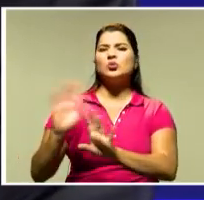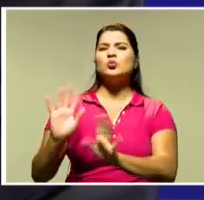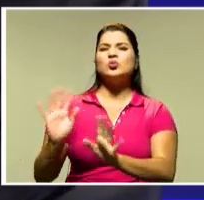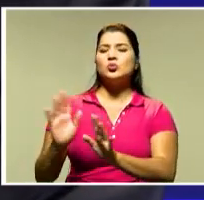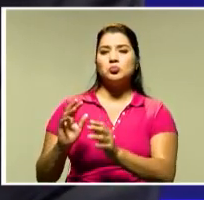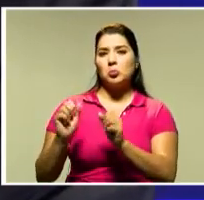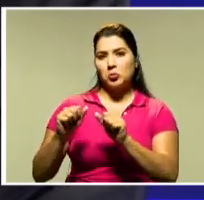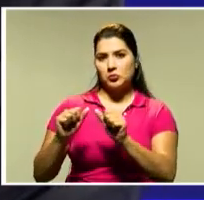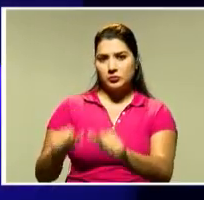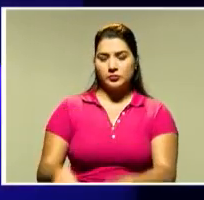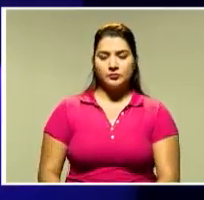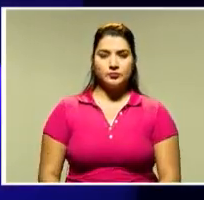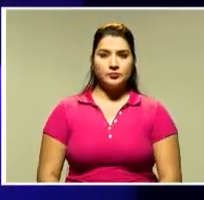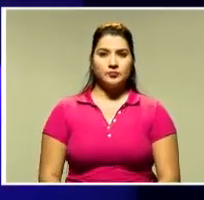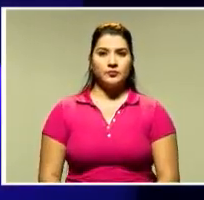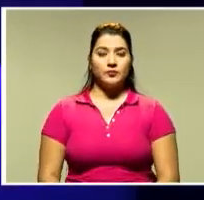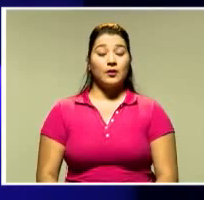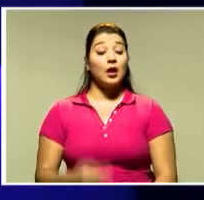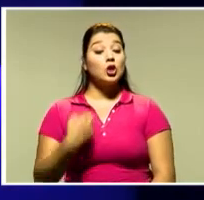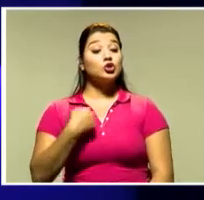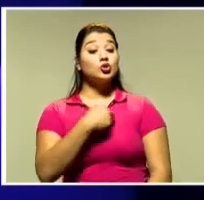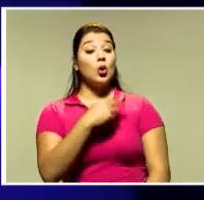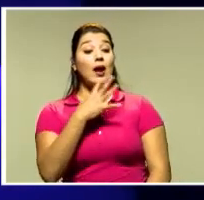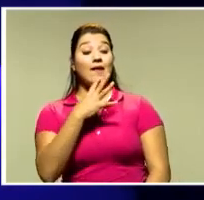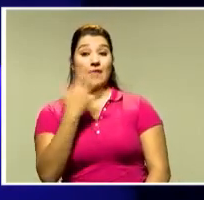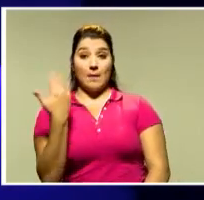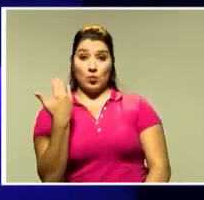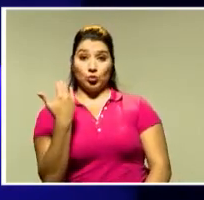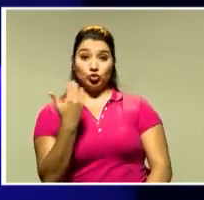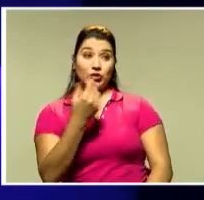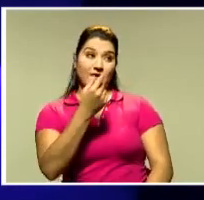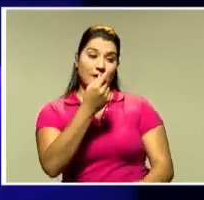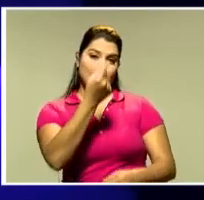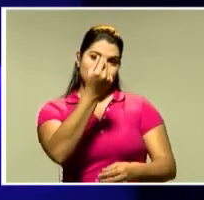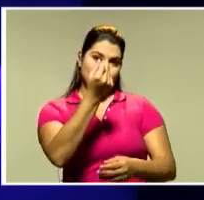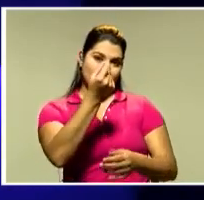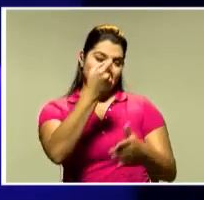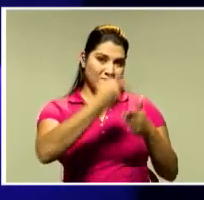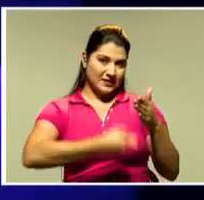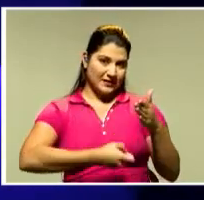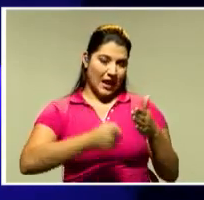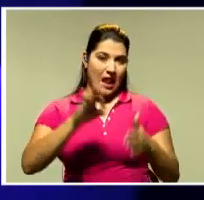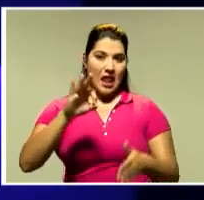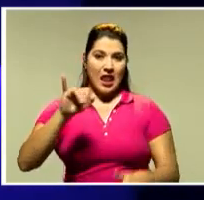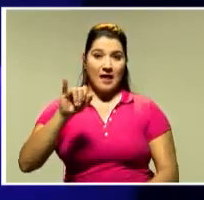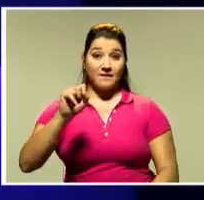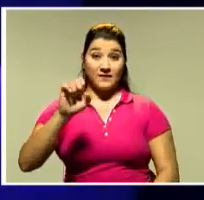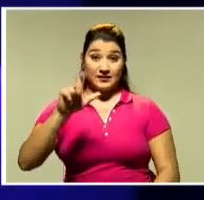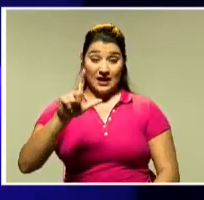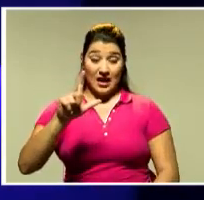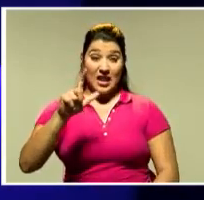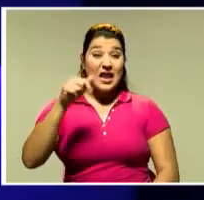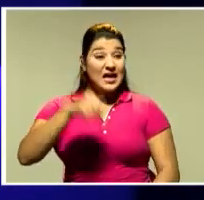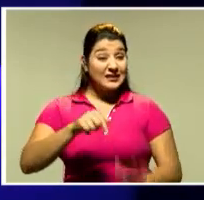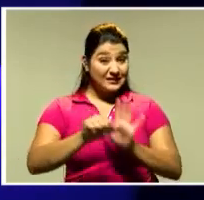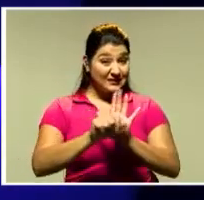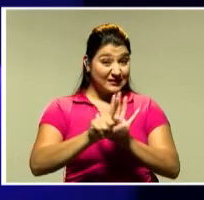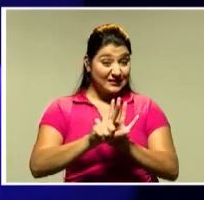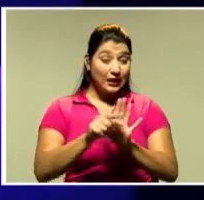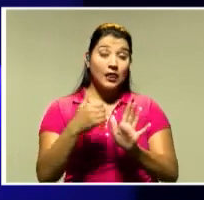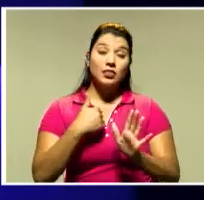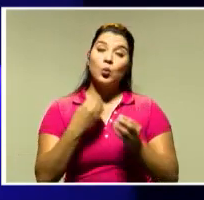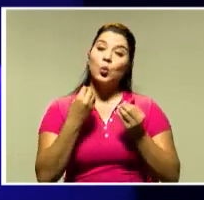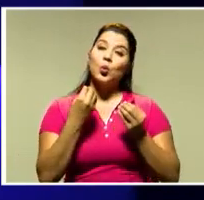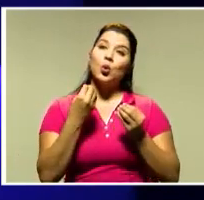ninguna parte. Hablamos recién de las cifras fiscales. Una de las grandes batallas de esta Asamblea Legislativa, y usted tuvo la